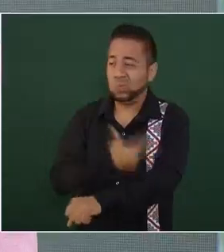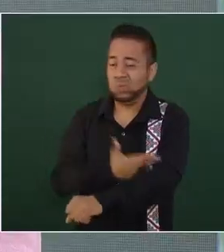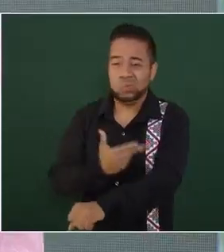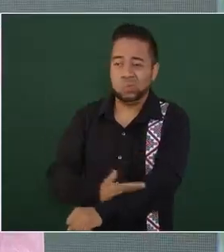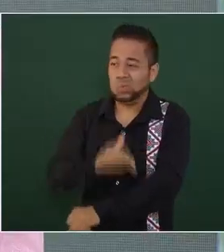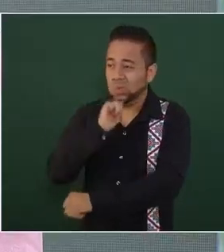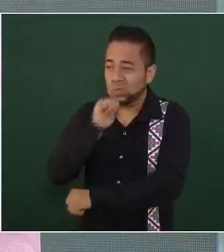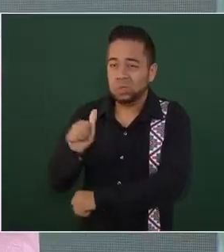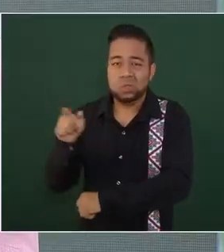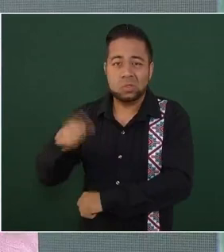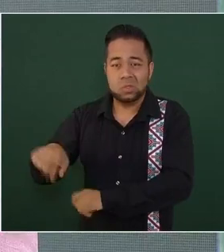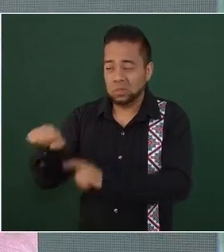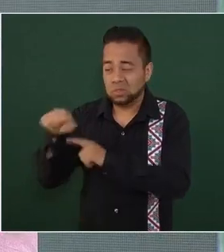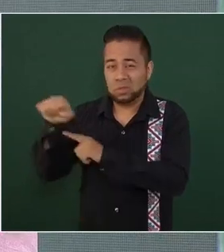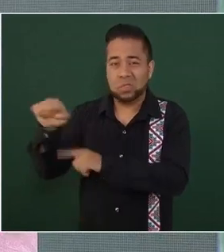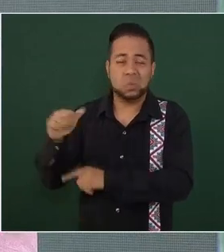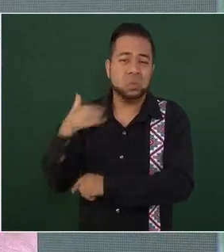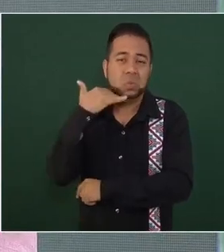corrupta